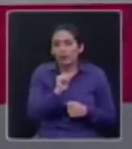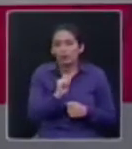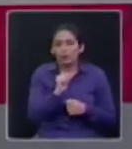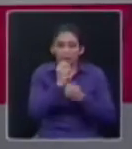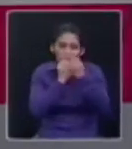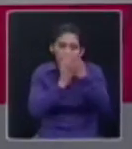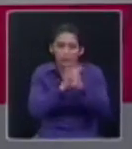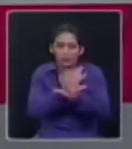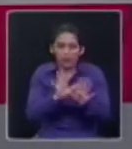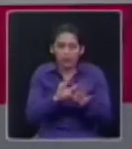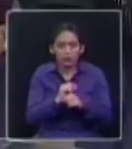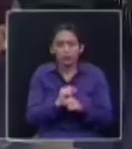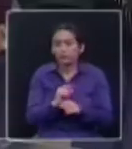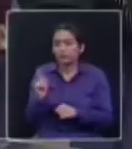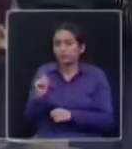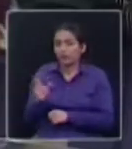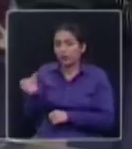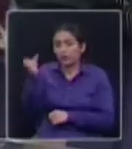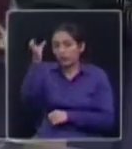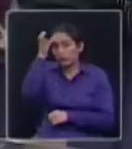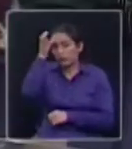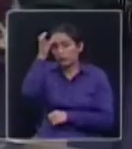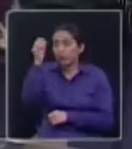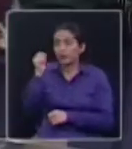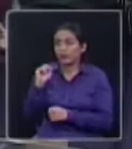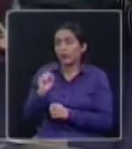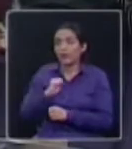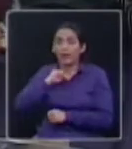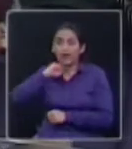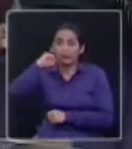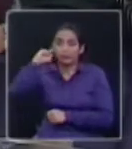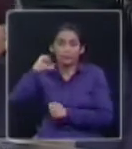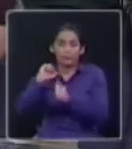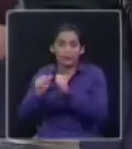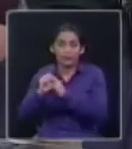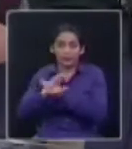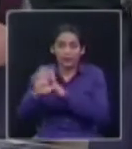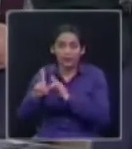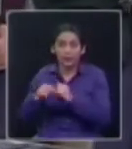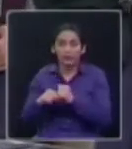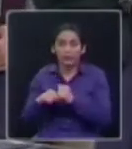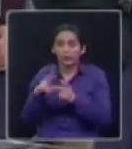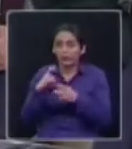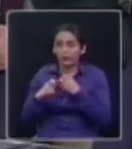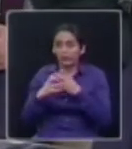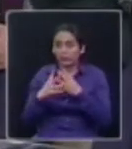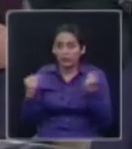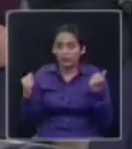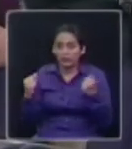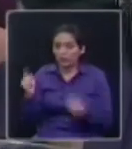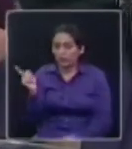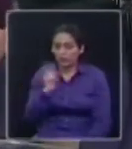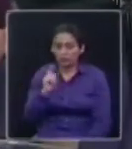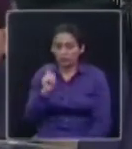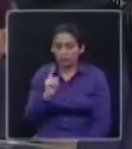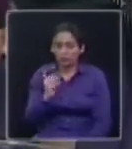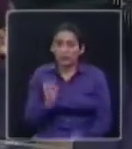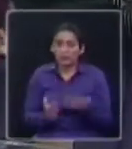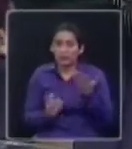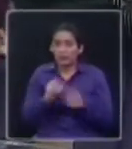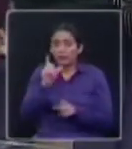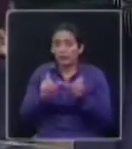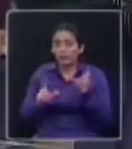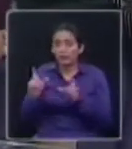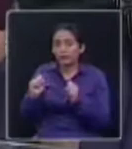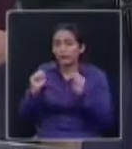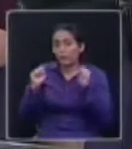muchas cosas. El conocimiento no es la solución a los retos de la sociedad del siglo XXI. Oye, alguien puede tener dos y tres cartones,